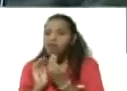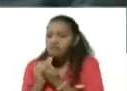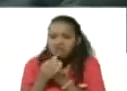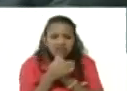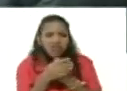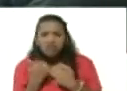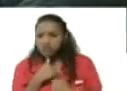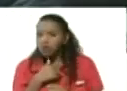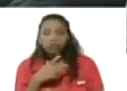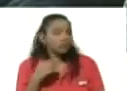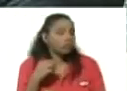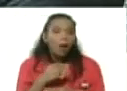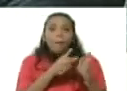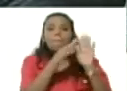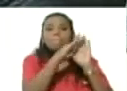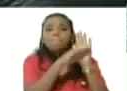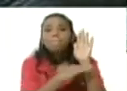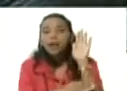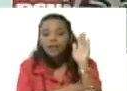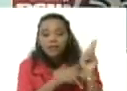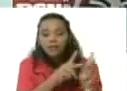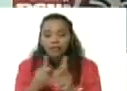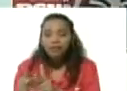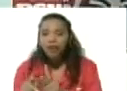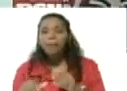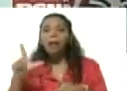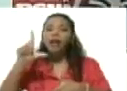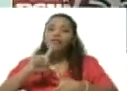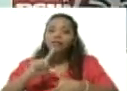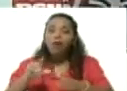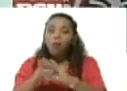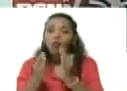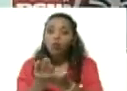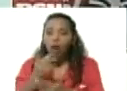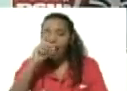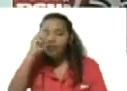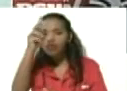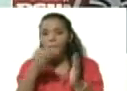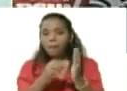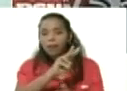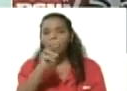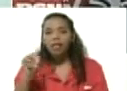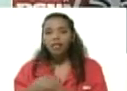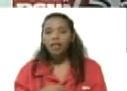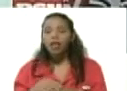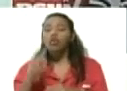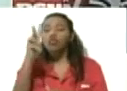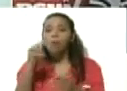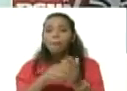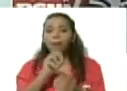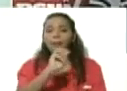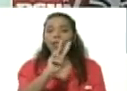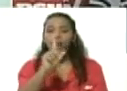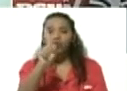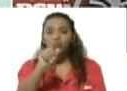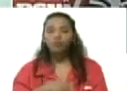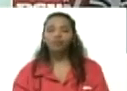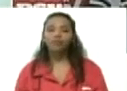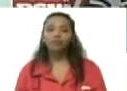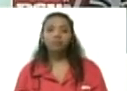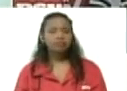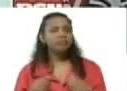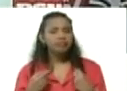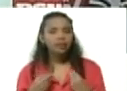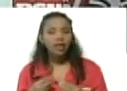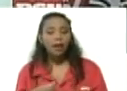son los planes para Latinoamérica y el mundo para el año 2020, y 2021, para